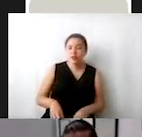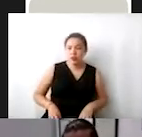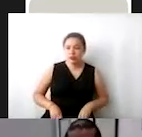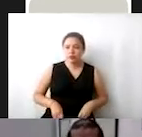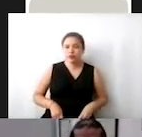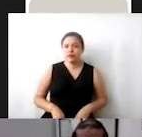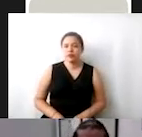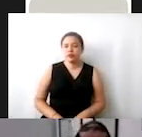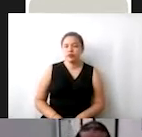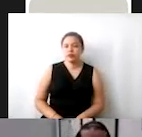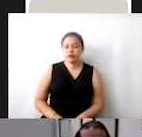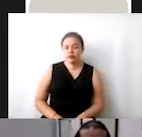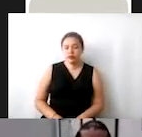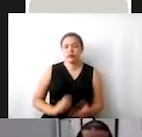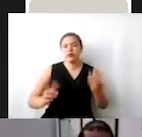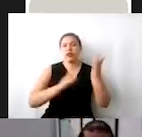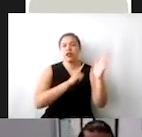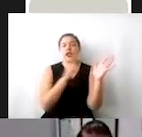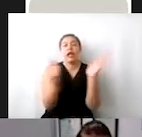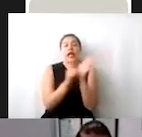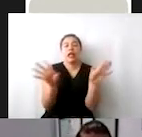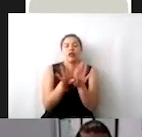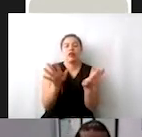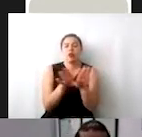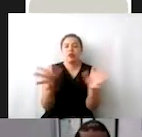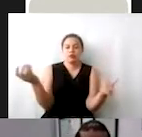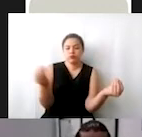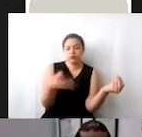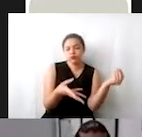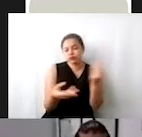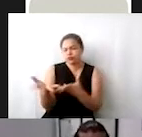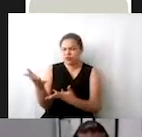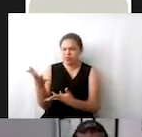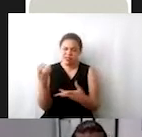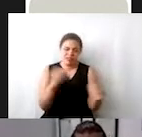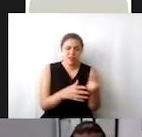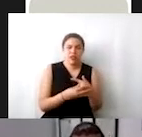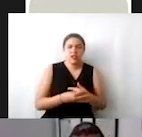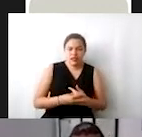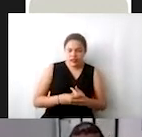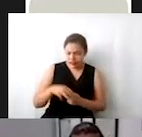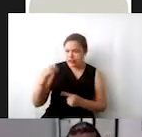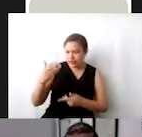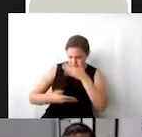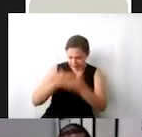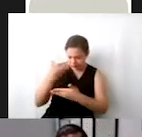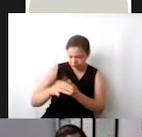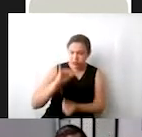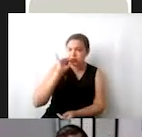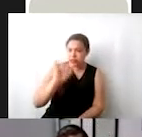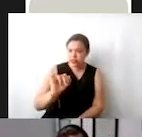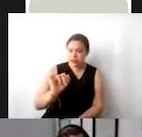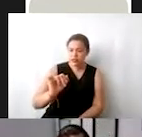ley hace una mezcla en que nos dice si es una prestación de servicios, pero donde se